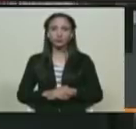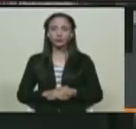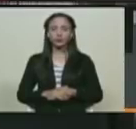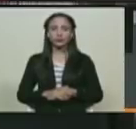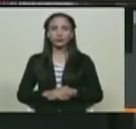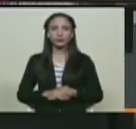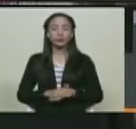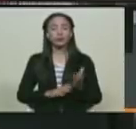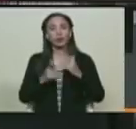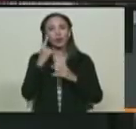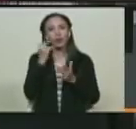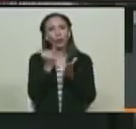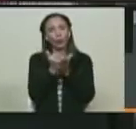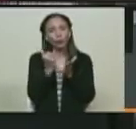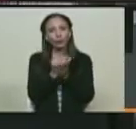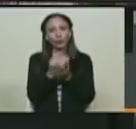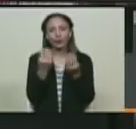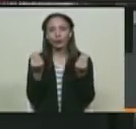Hay que verle la cara a